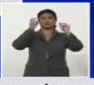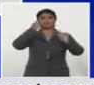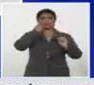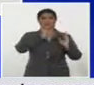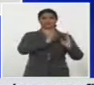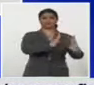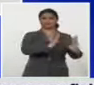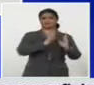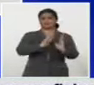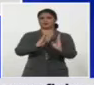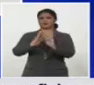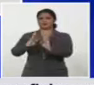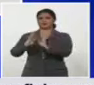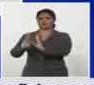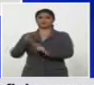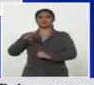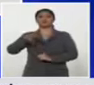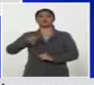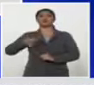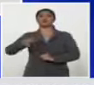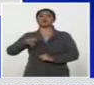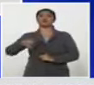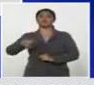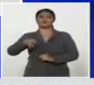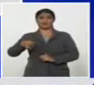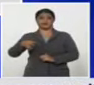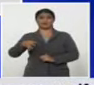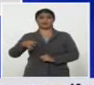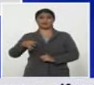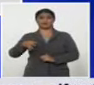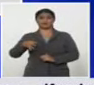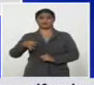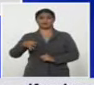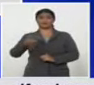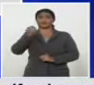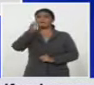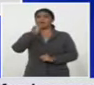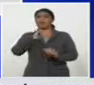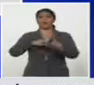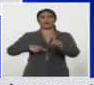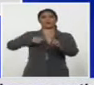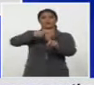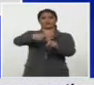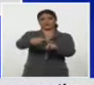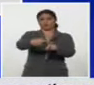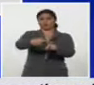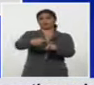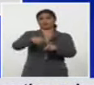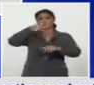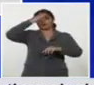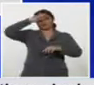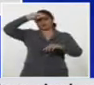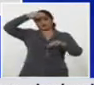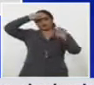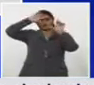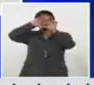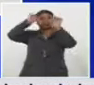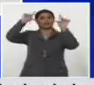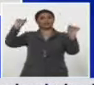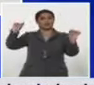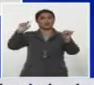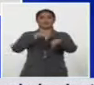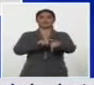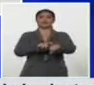pues son los municipios que aportan el 40,3% de la incidencia de Cuba en los últimos 15